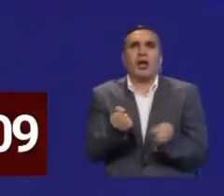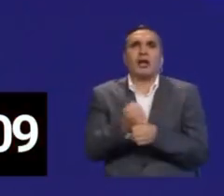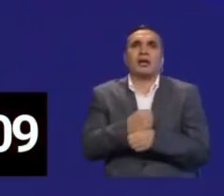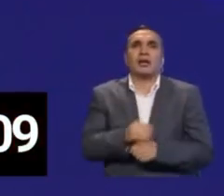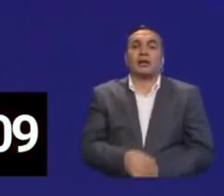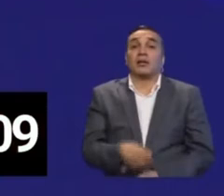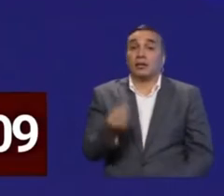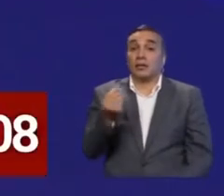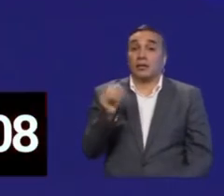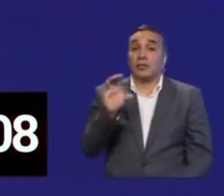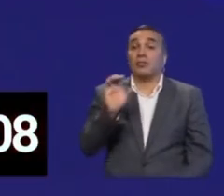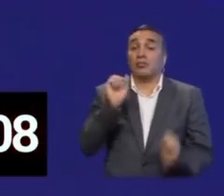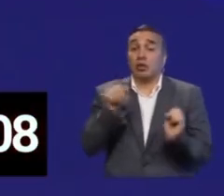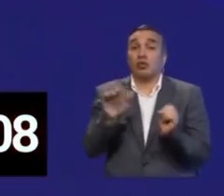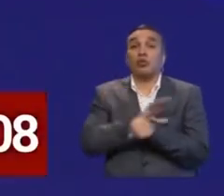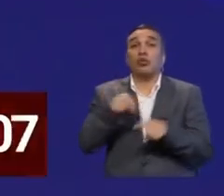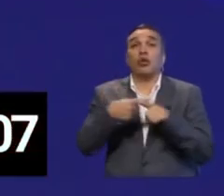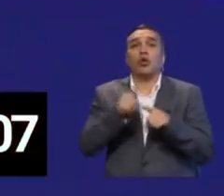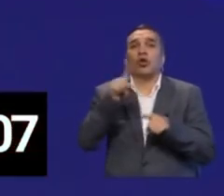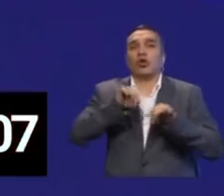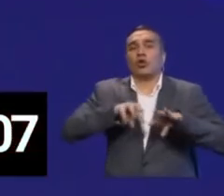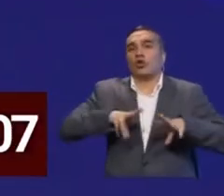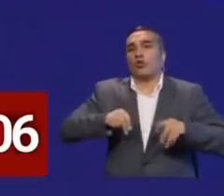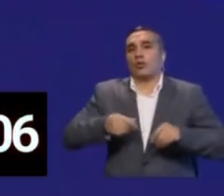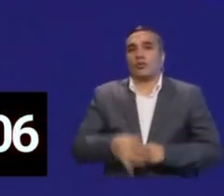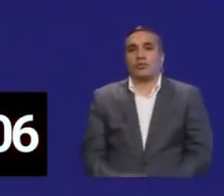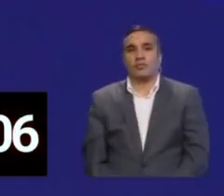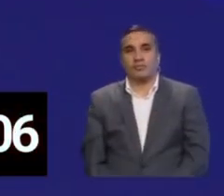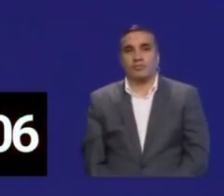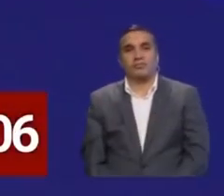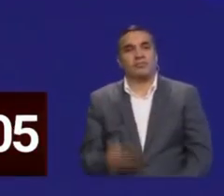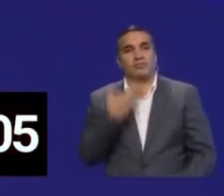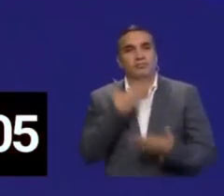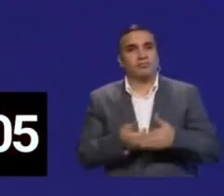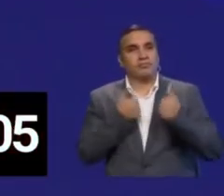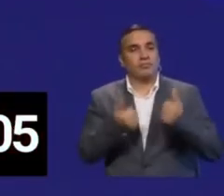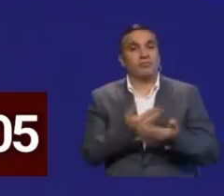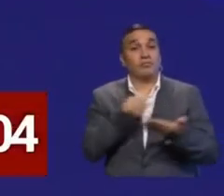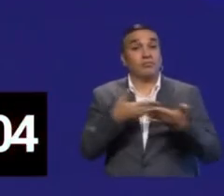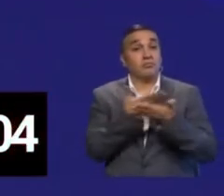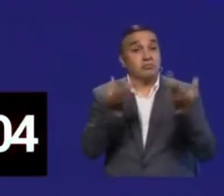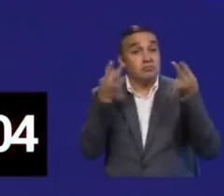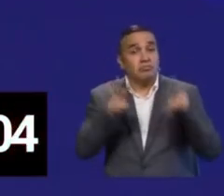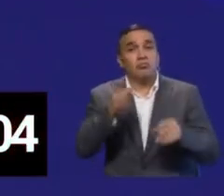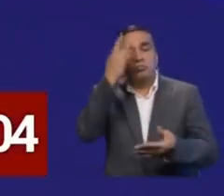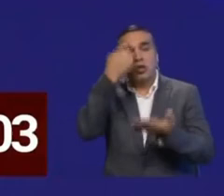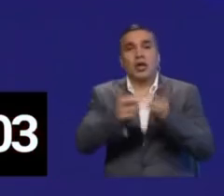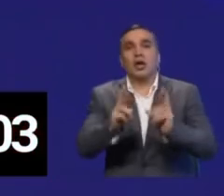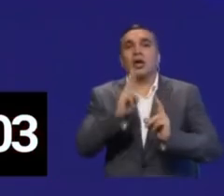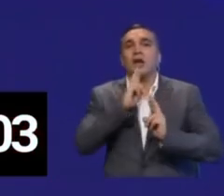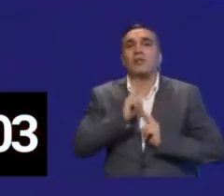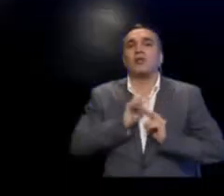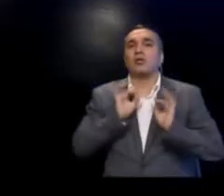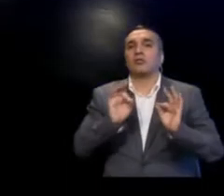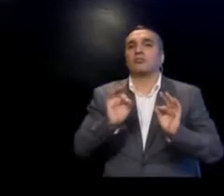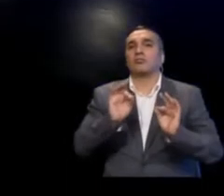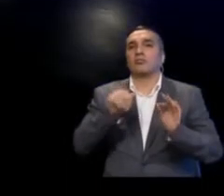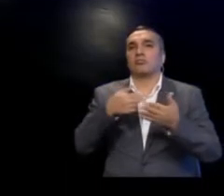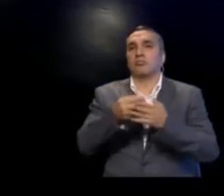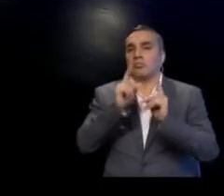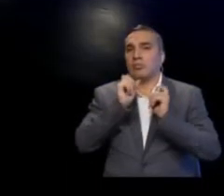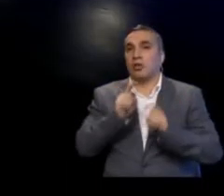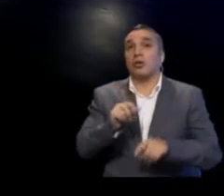El dinero alcanza cuando no se la roba. Gracias, candidato Pérez, y a todos también por responder y argumentar las preguntas